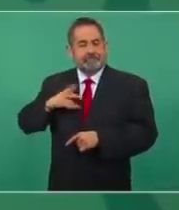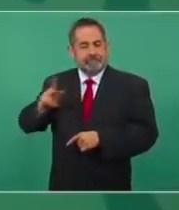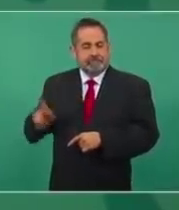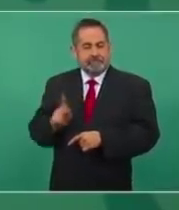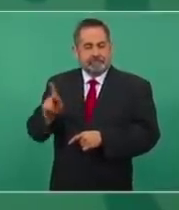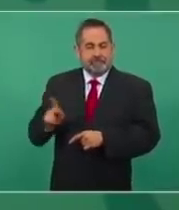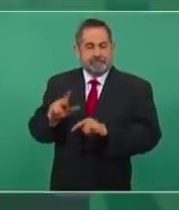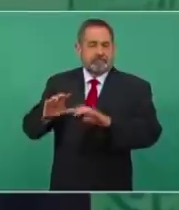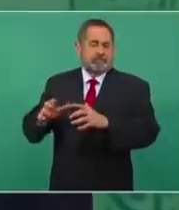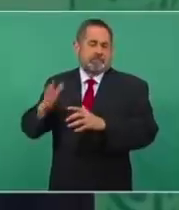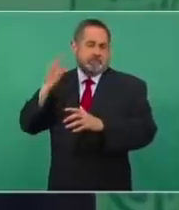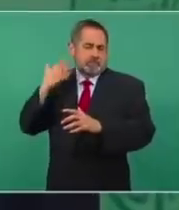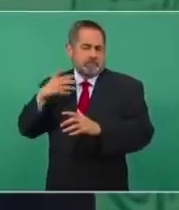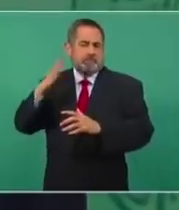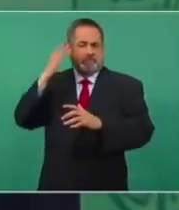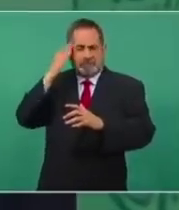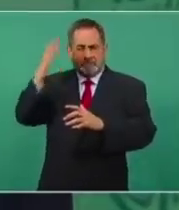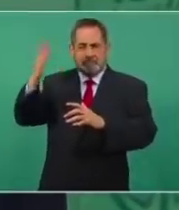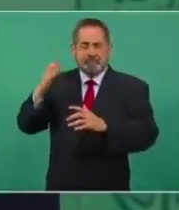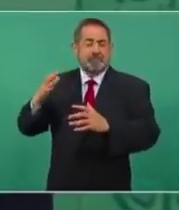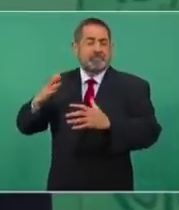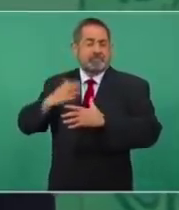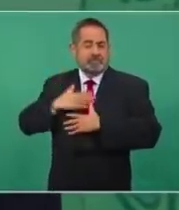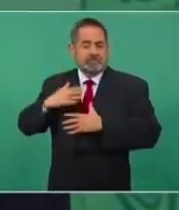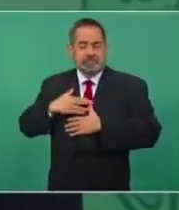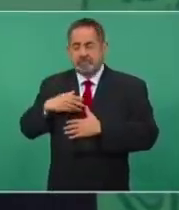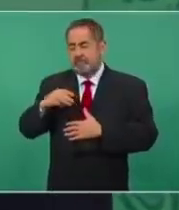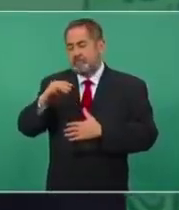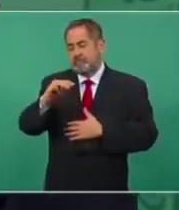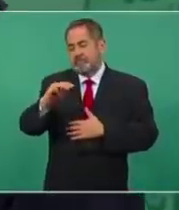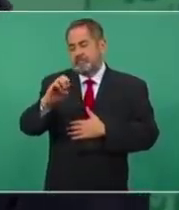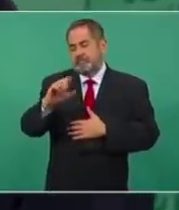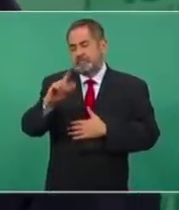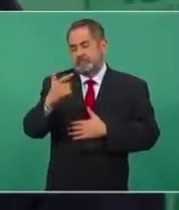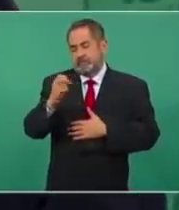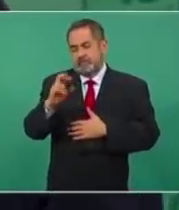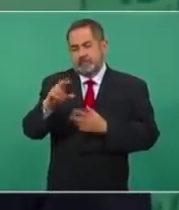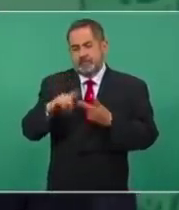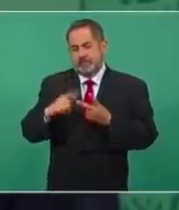tiempos, pues era Melchor, Bastar,